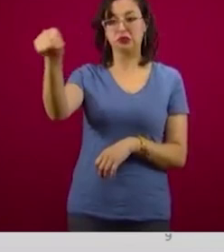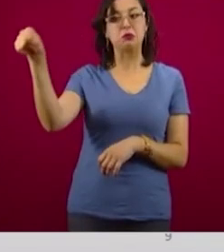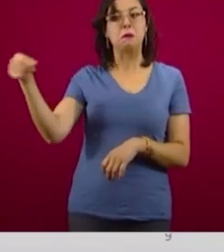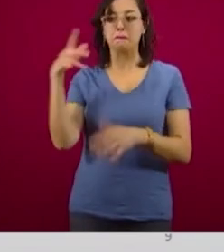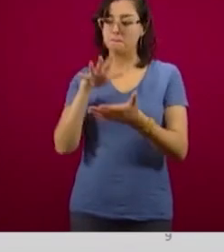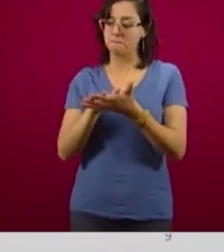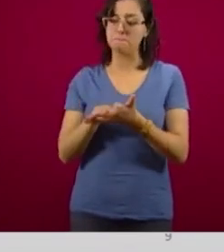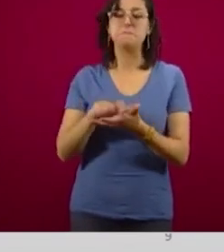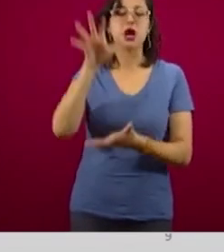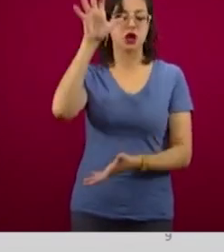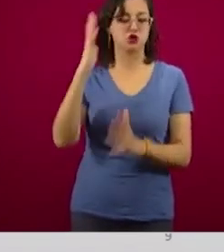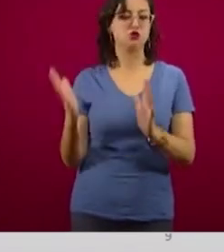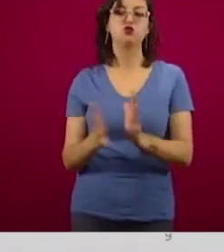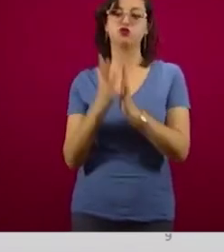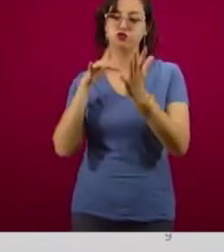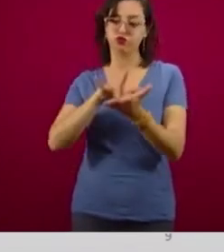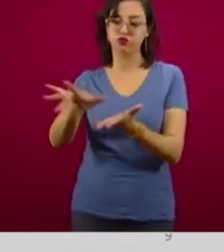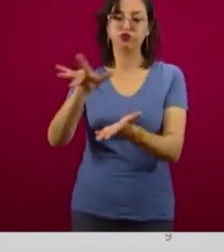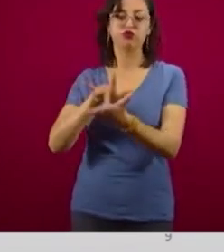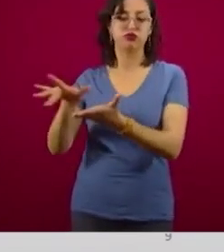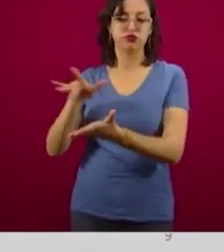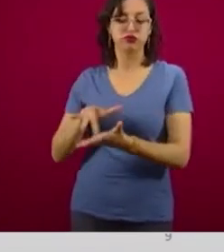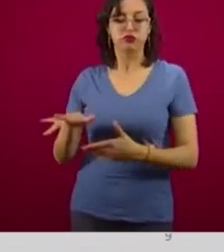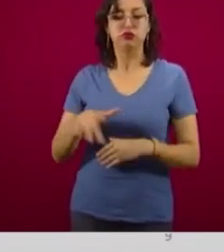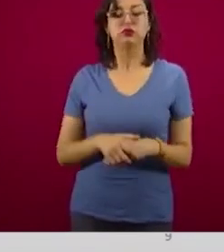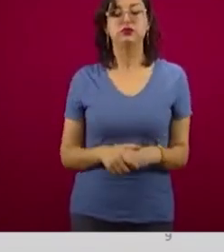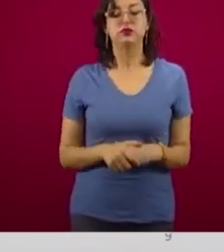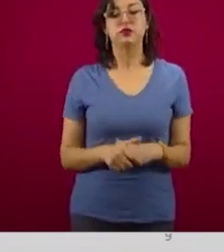mayor participación, y con